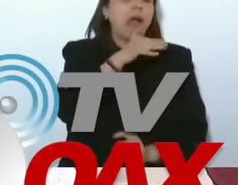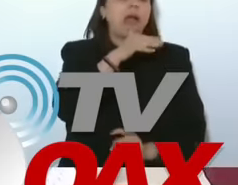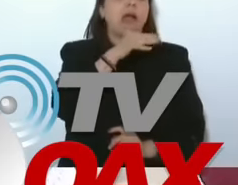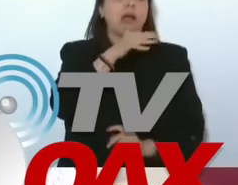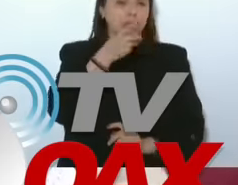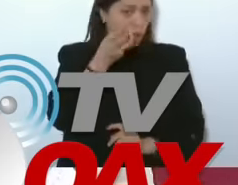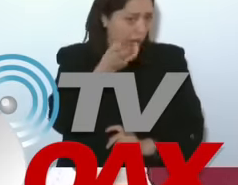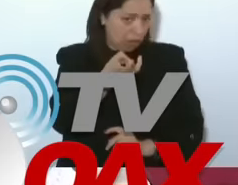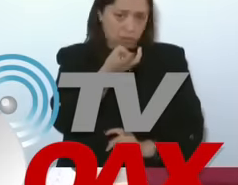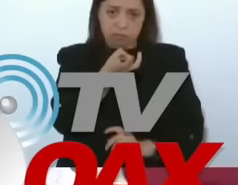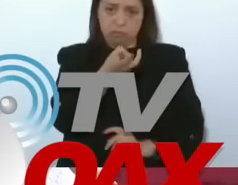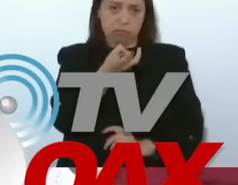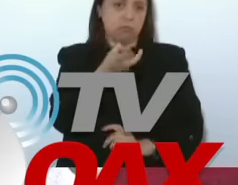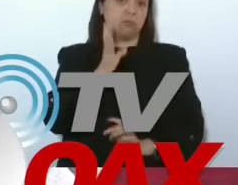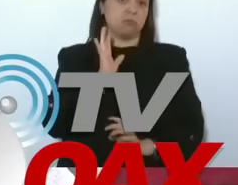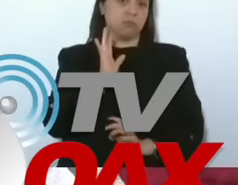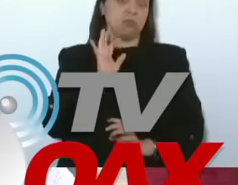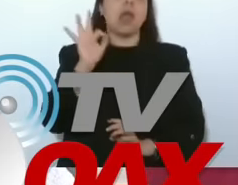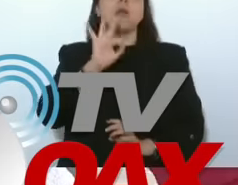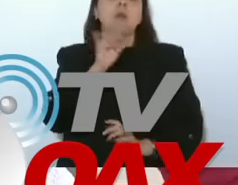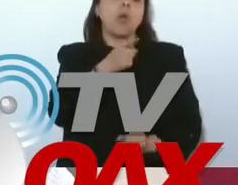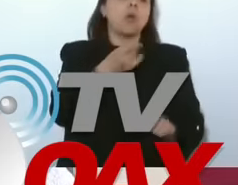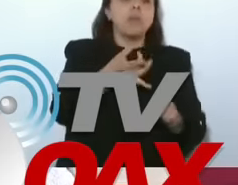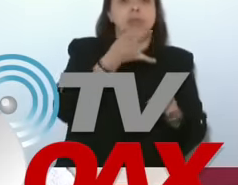así no muy comunes,